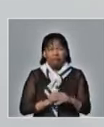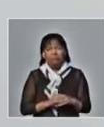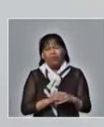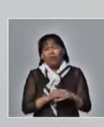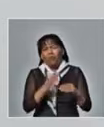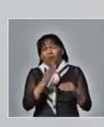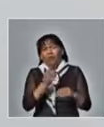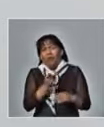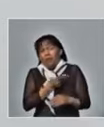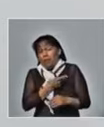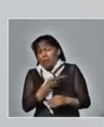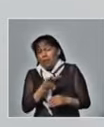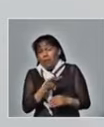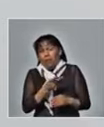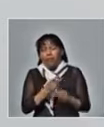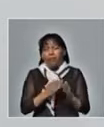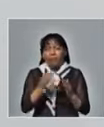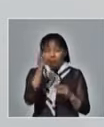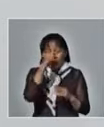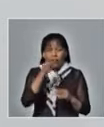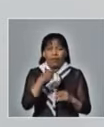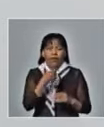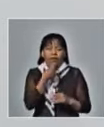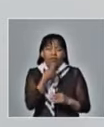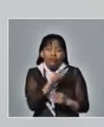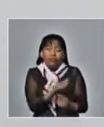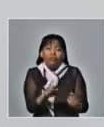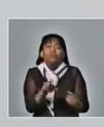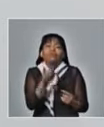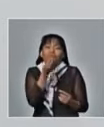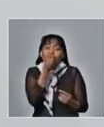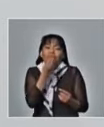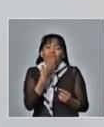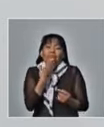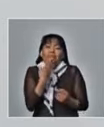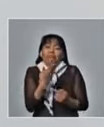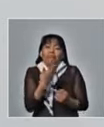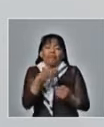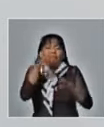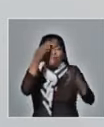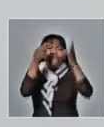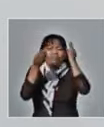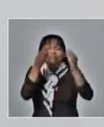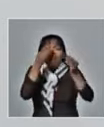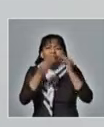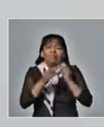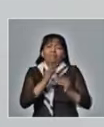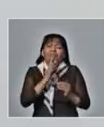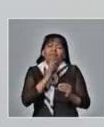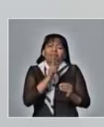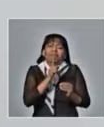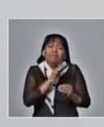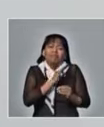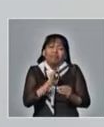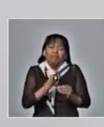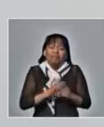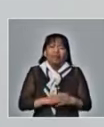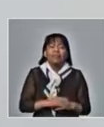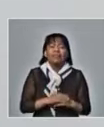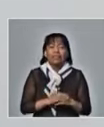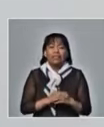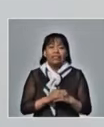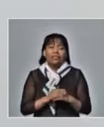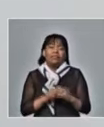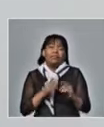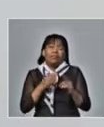alta marginación para que nuestros niños estén bien alimentados y puedan aprender mejor. Adicionalmente, vamos a